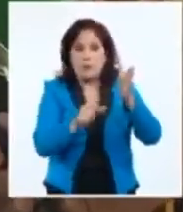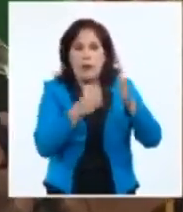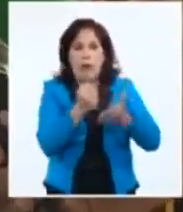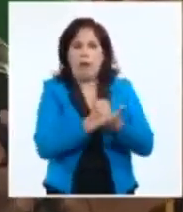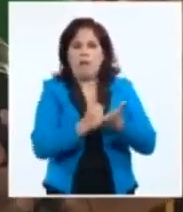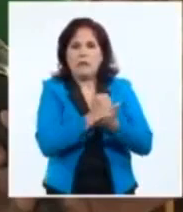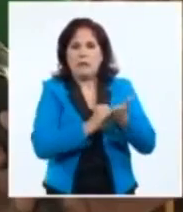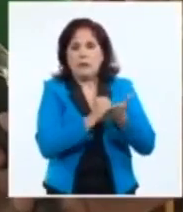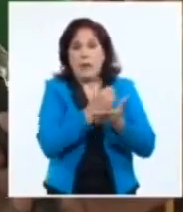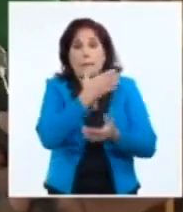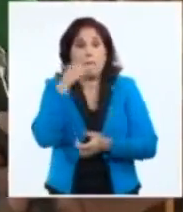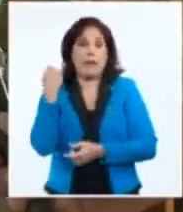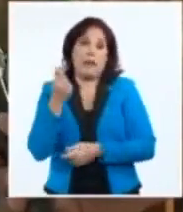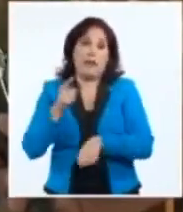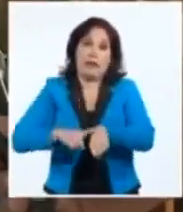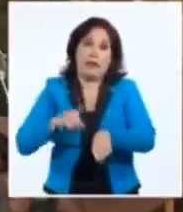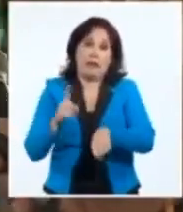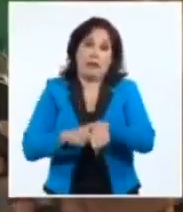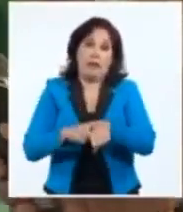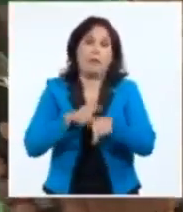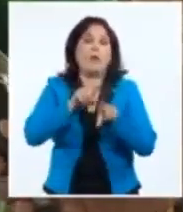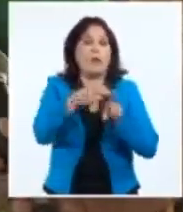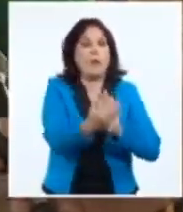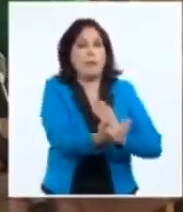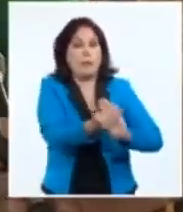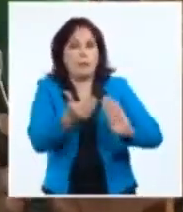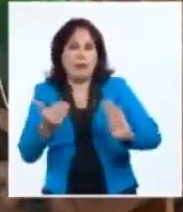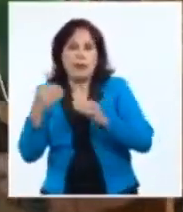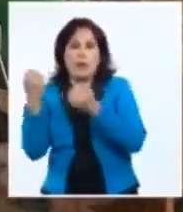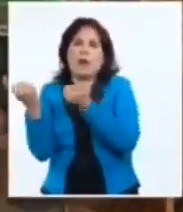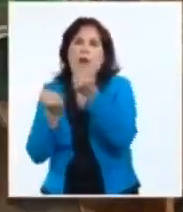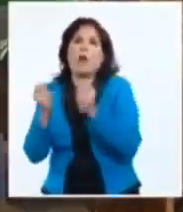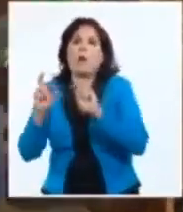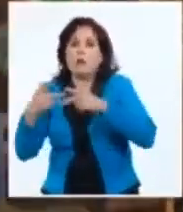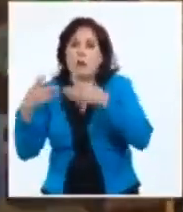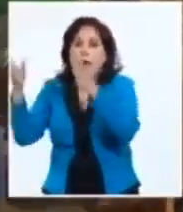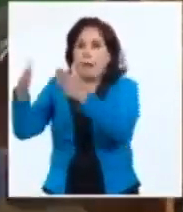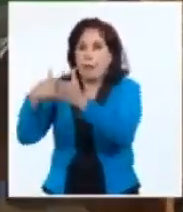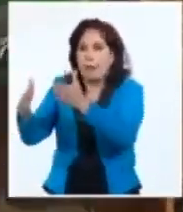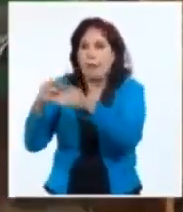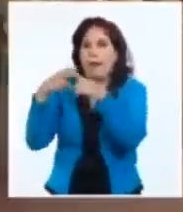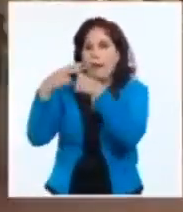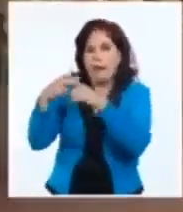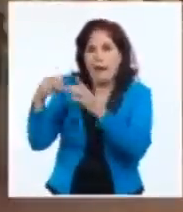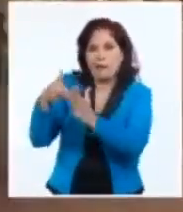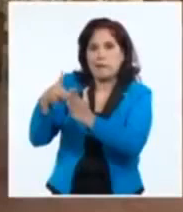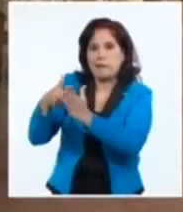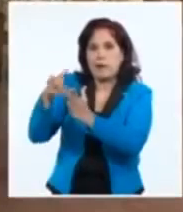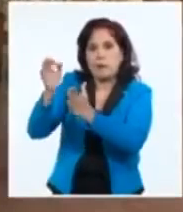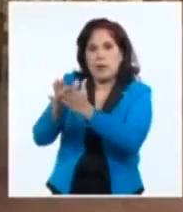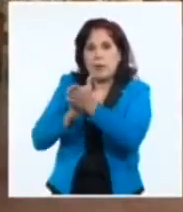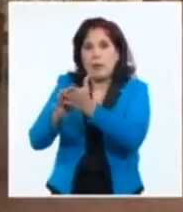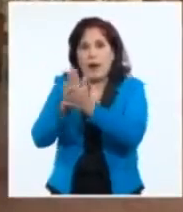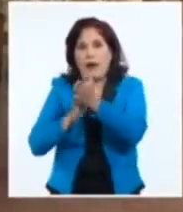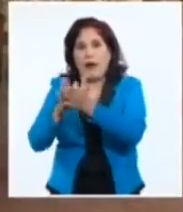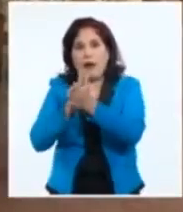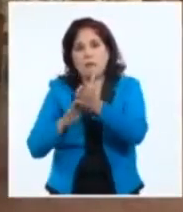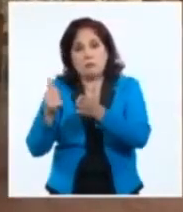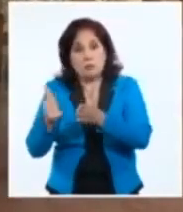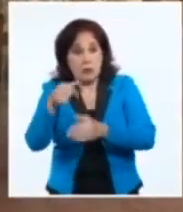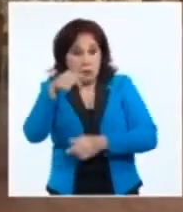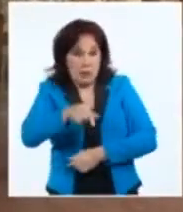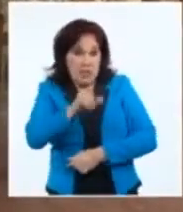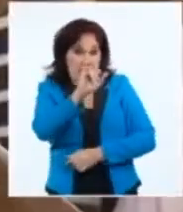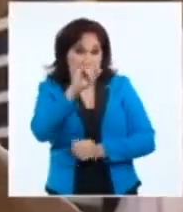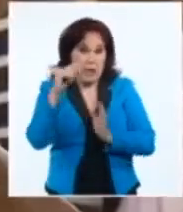inconforme, pierde el mercado, pierde tiempo y tienes que virar con el carro atrás de nuevo a volver a pintar y hacer las cosas de chapistería. Hasta el momento se han efectuado más